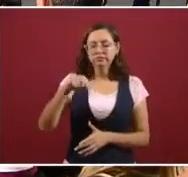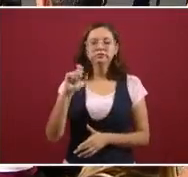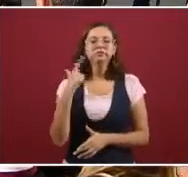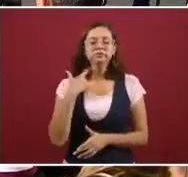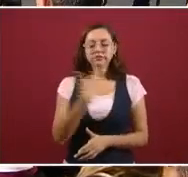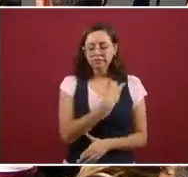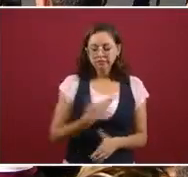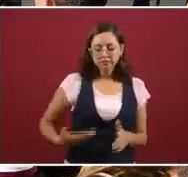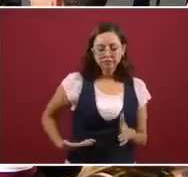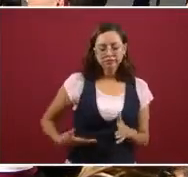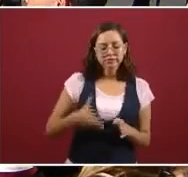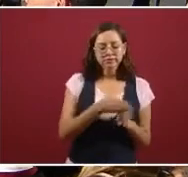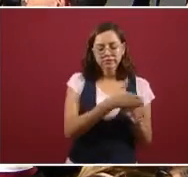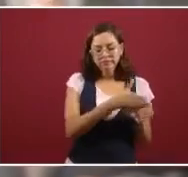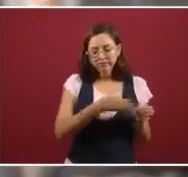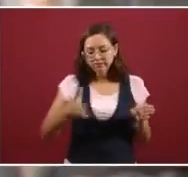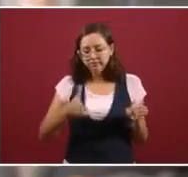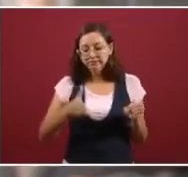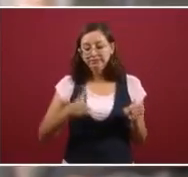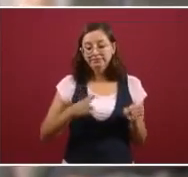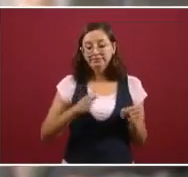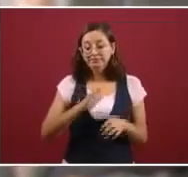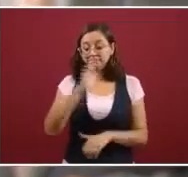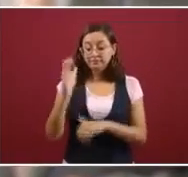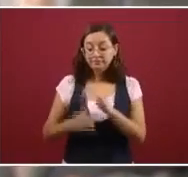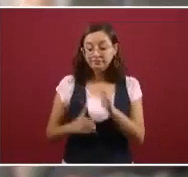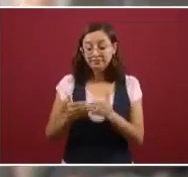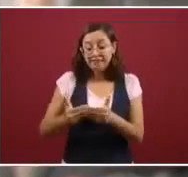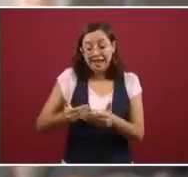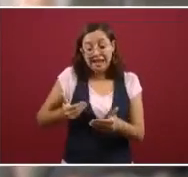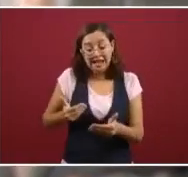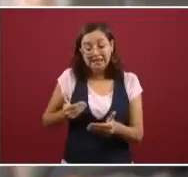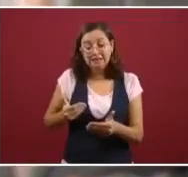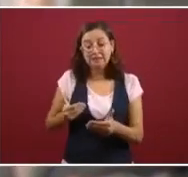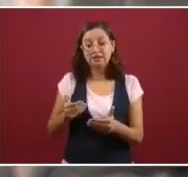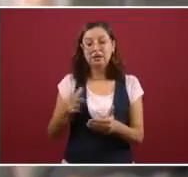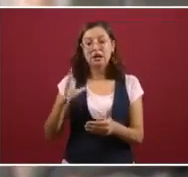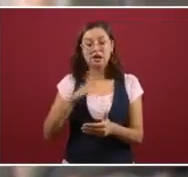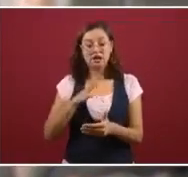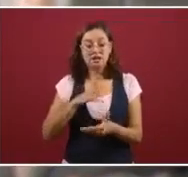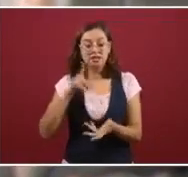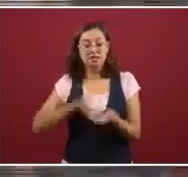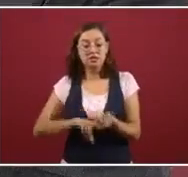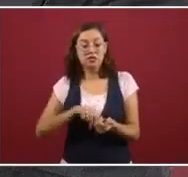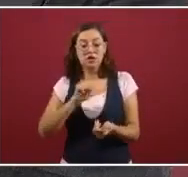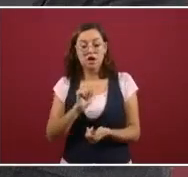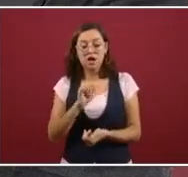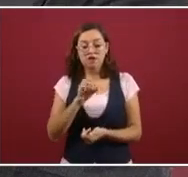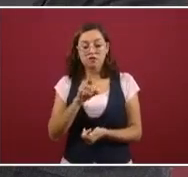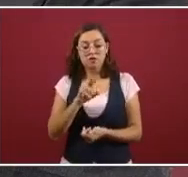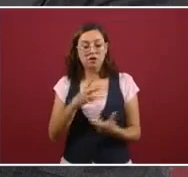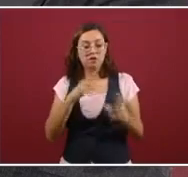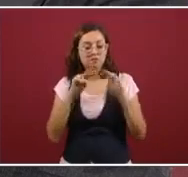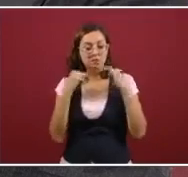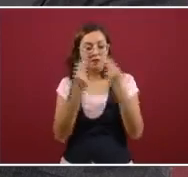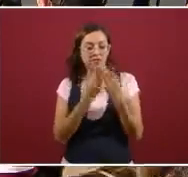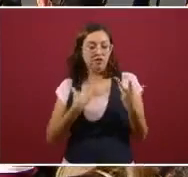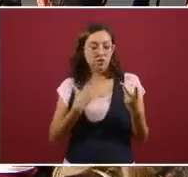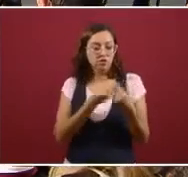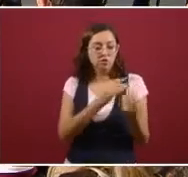se descongelaron o se devolvieron cuentas que estaban ligadas al cartel de Sinaloa. Muchas gracias.